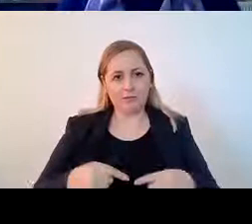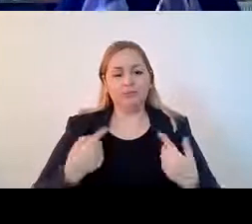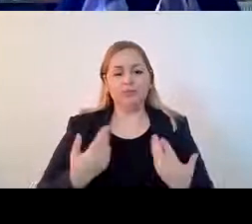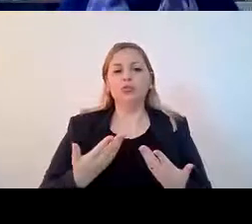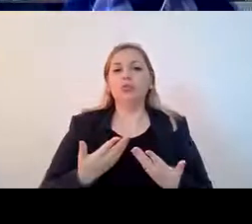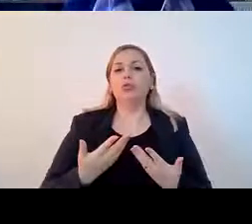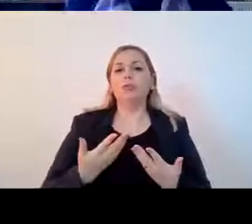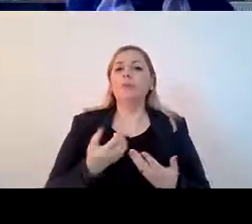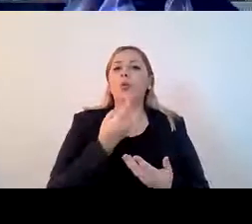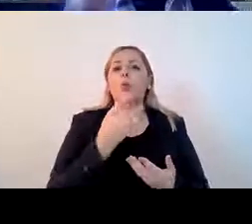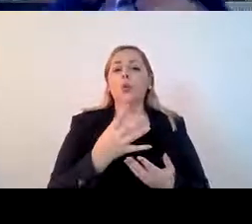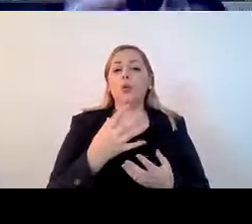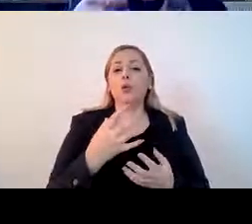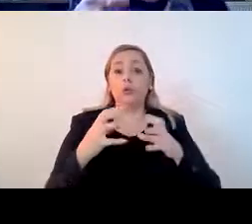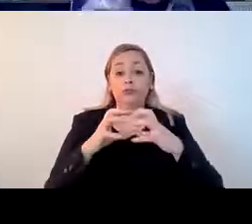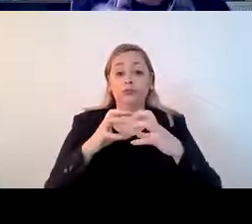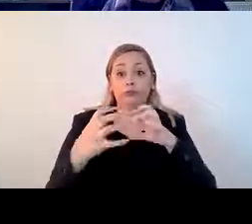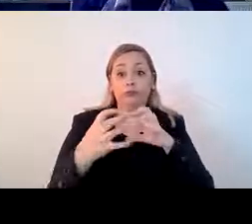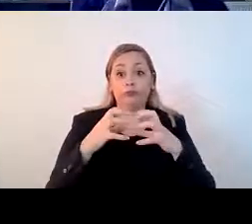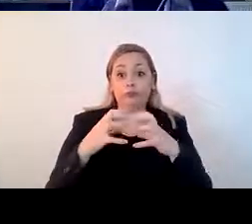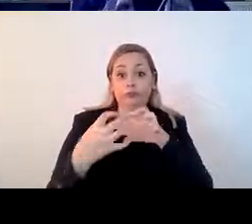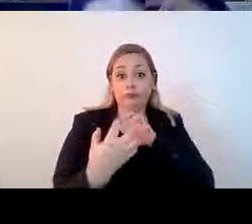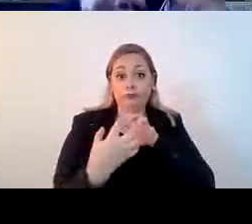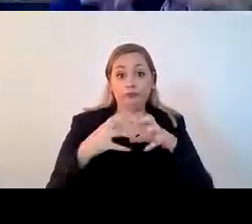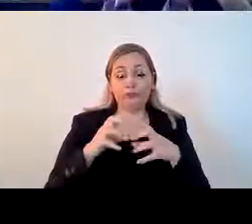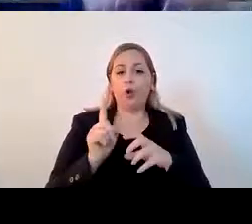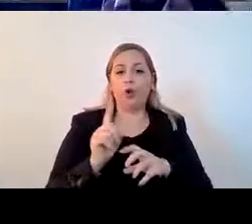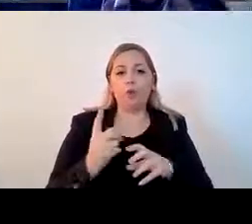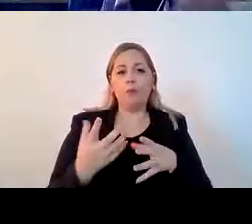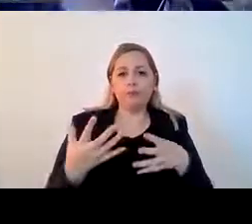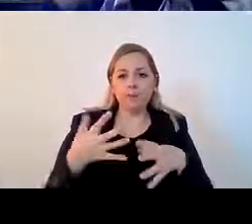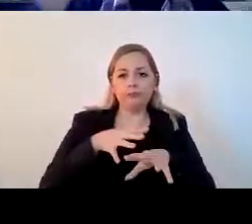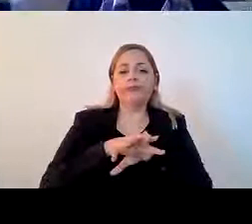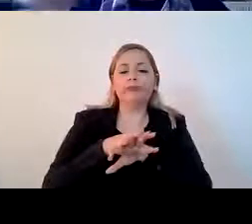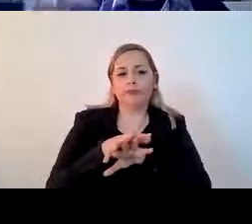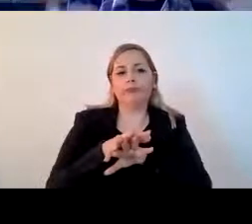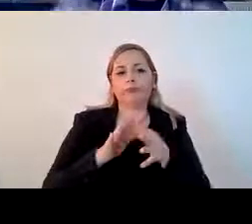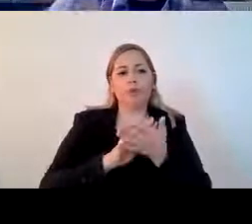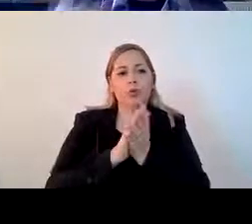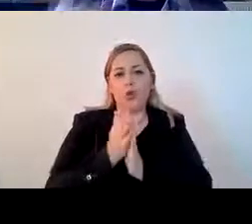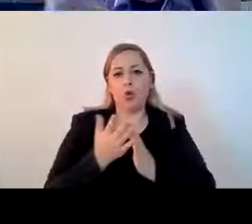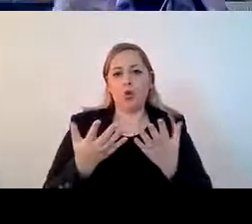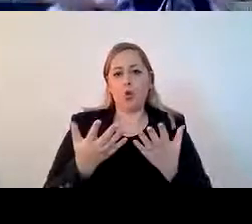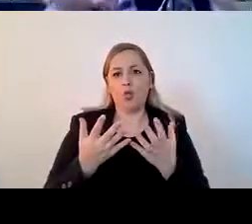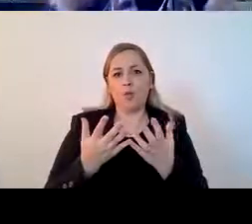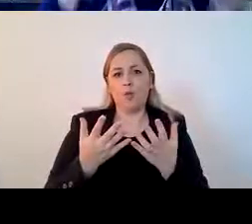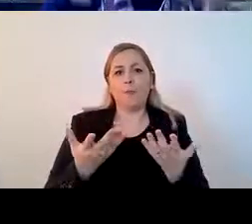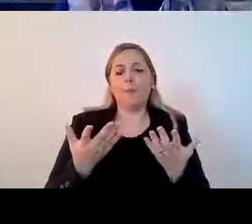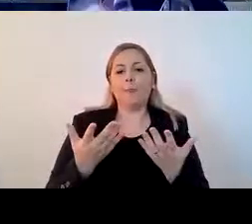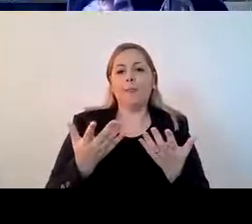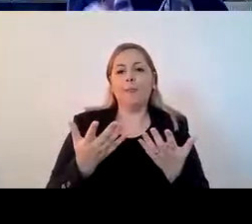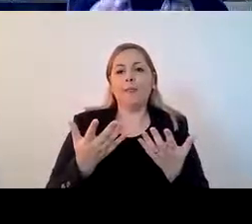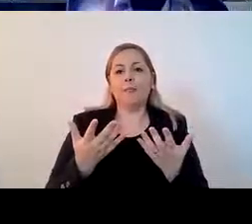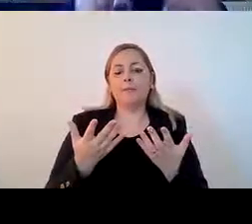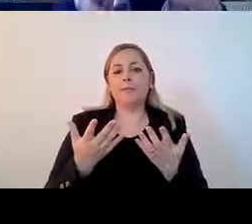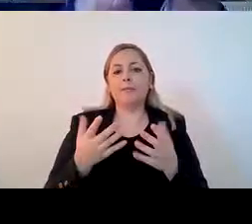no es solo el lóbulo frontal que va a estar funcionando, sino es una integración donde en último término el punto final va a ser